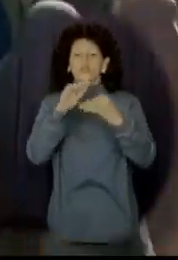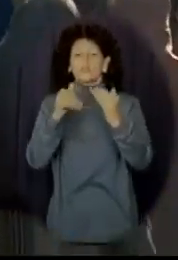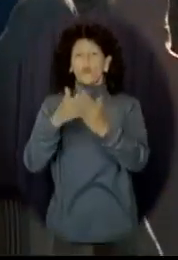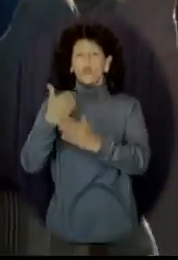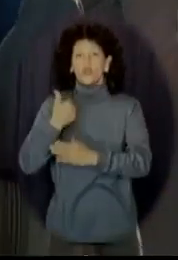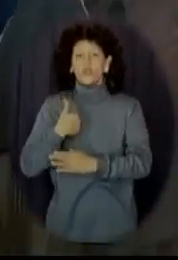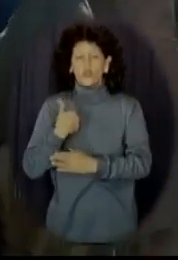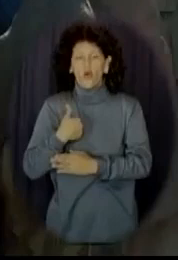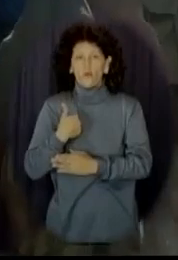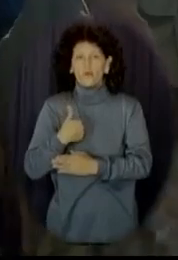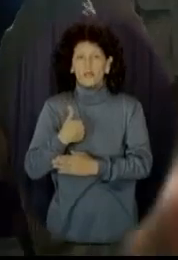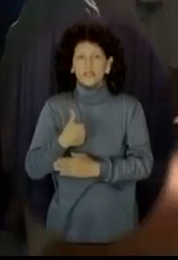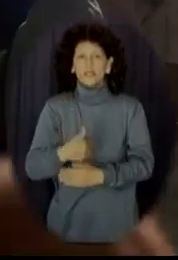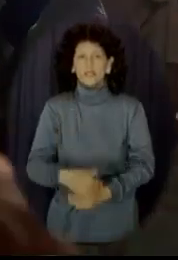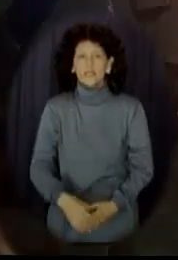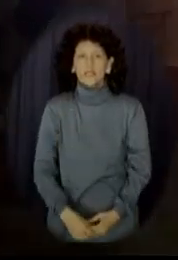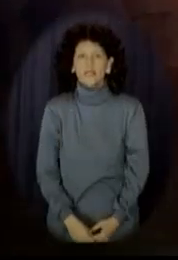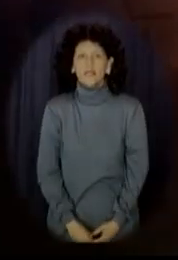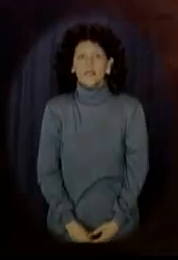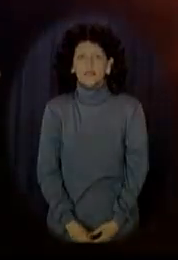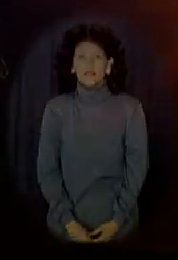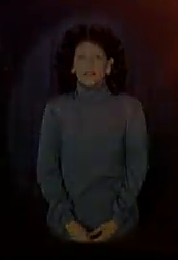hombres.